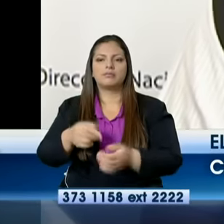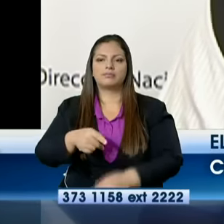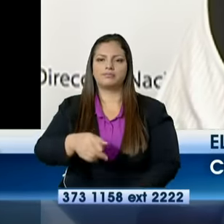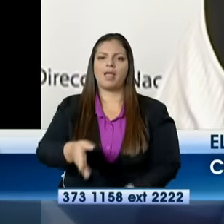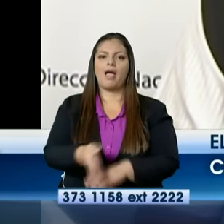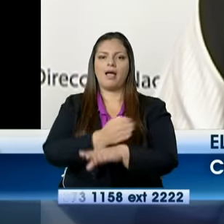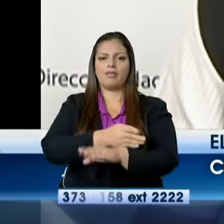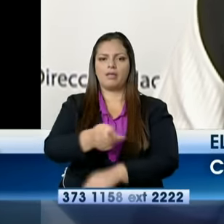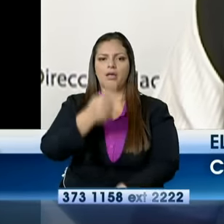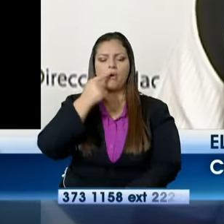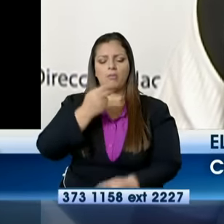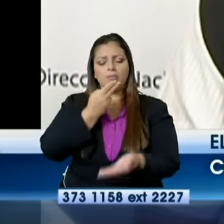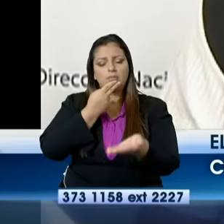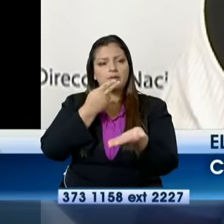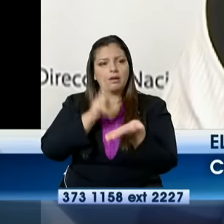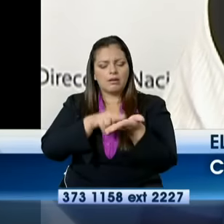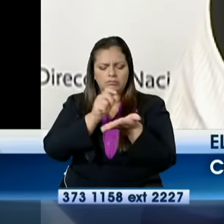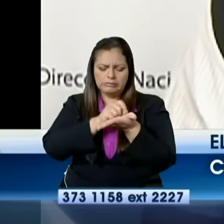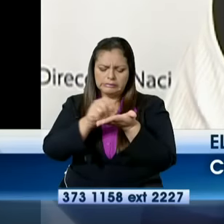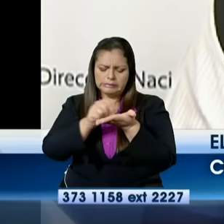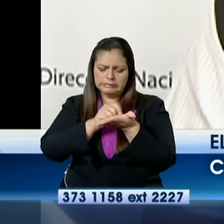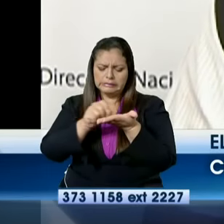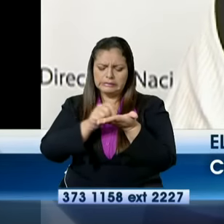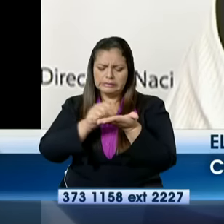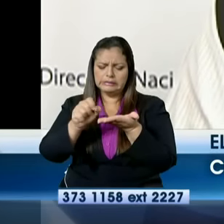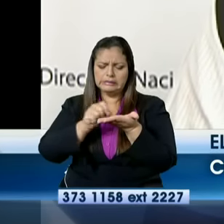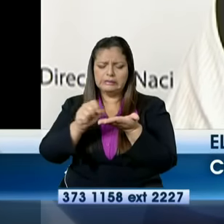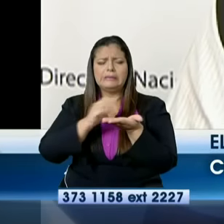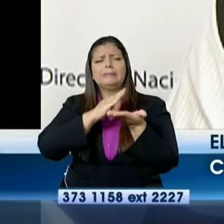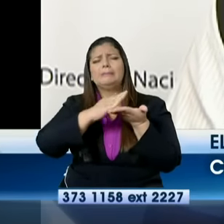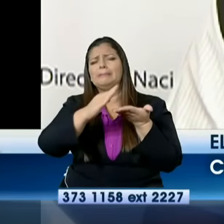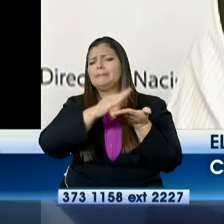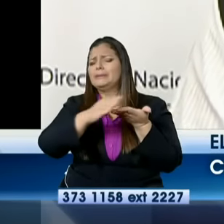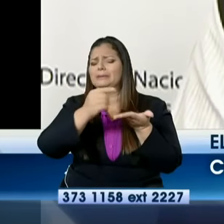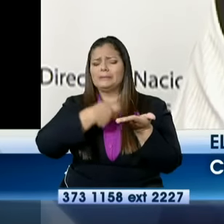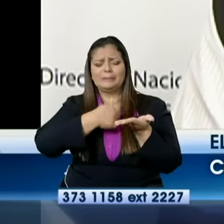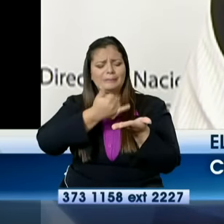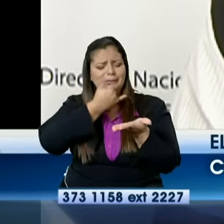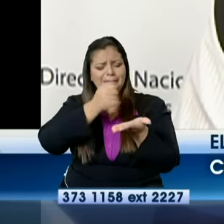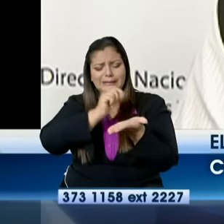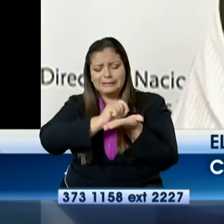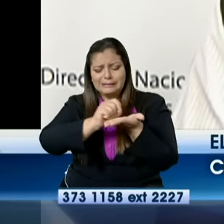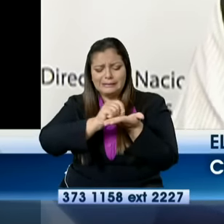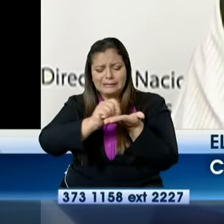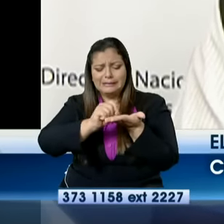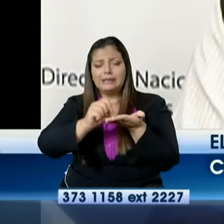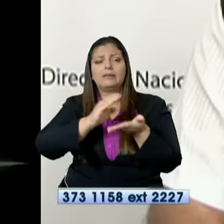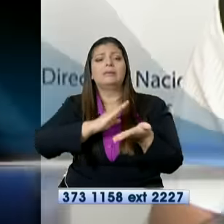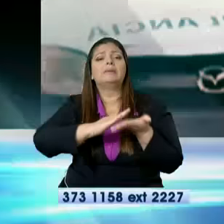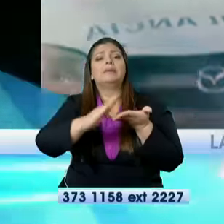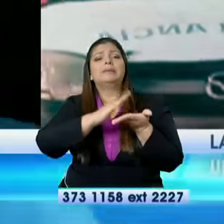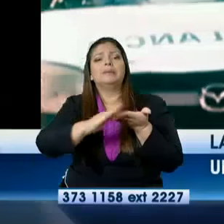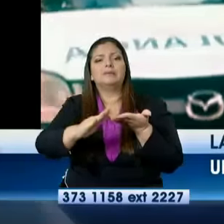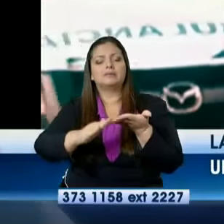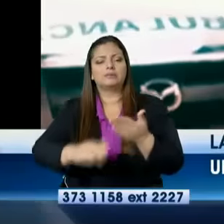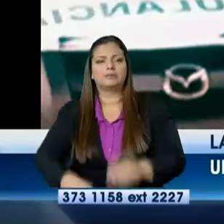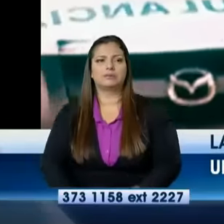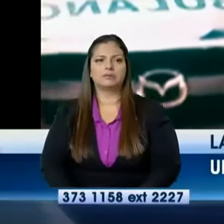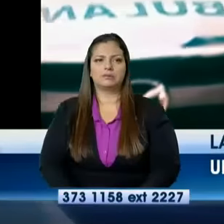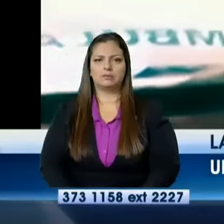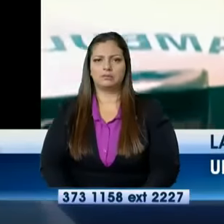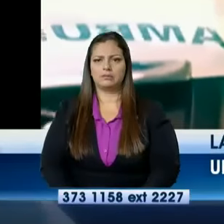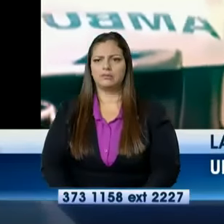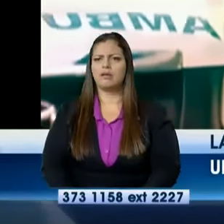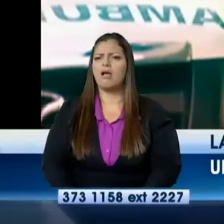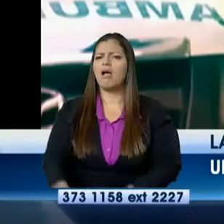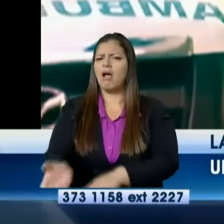el conviviente de la señora pues pedía disculpas por la fatal decisión que él estaba tomando o iba a tomar en ese momento. La pareja ya había